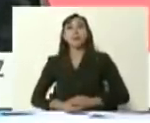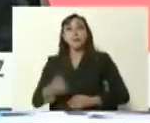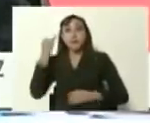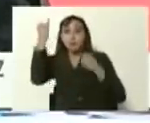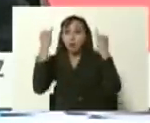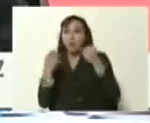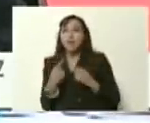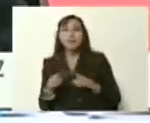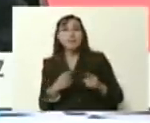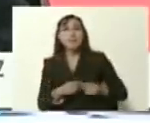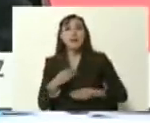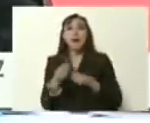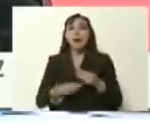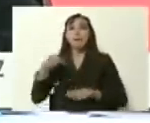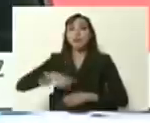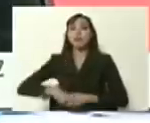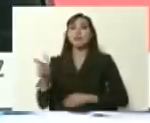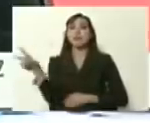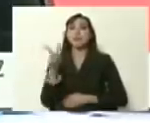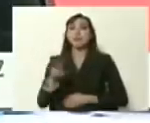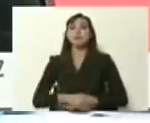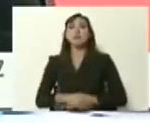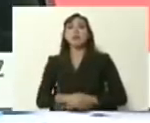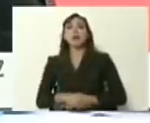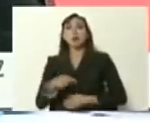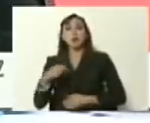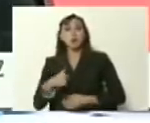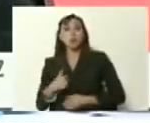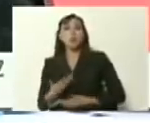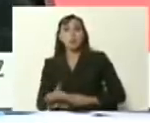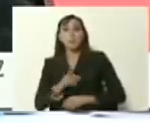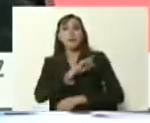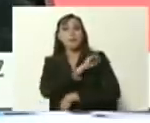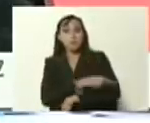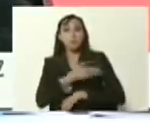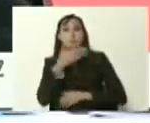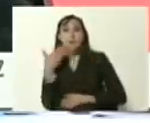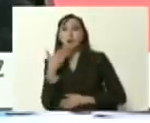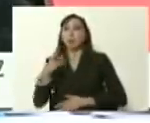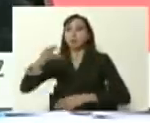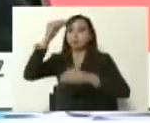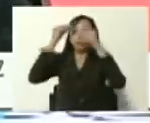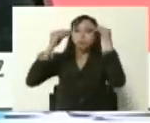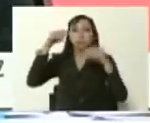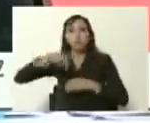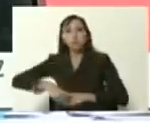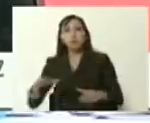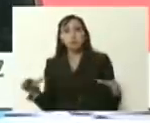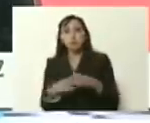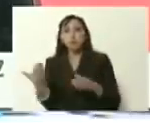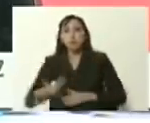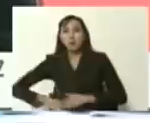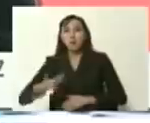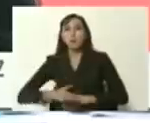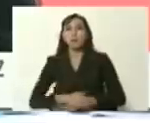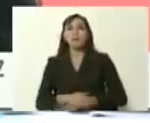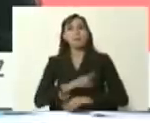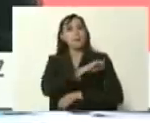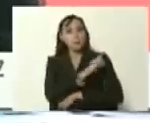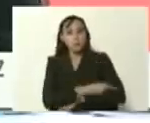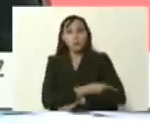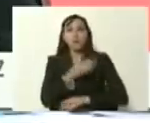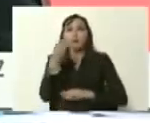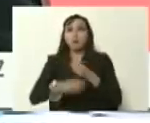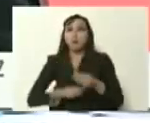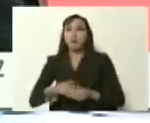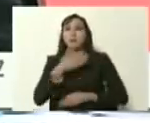que hacen vida en Venezuela, uno siempre sale más fortalecido. Pero de esta reunión no solamente hemos salido más fortalecidos, sino